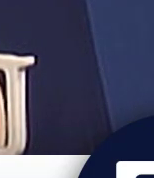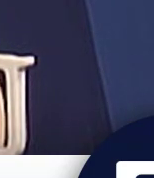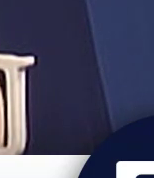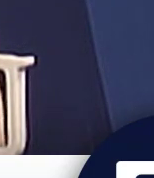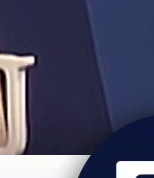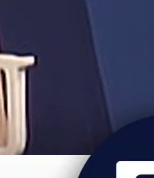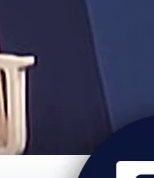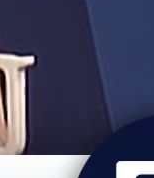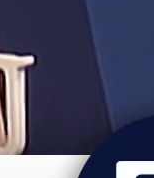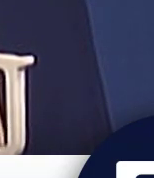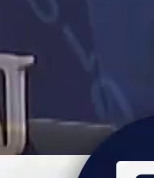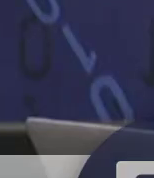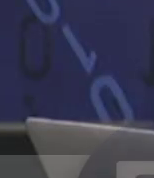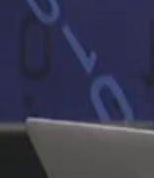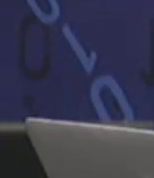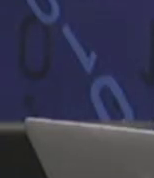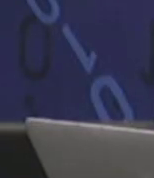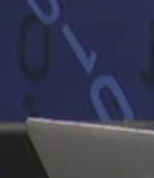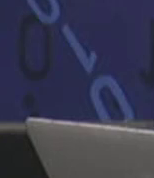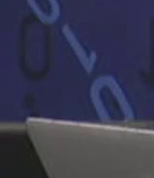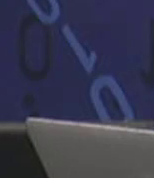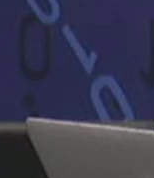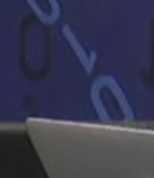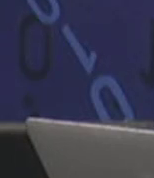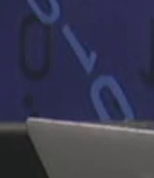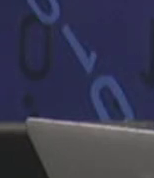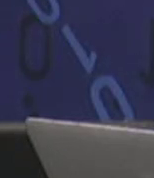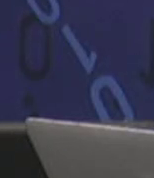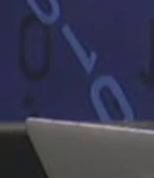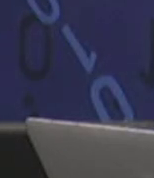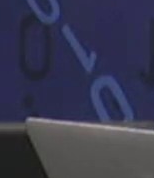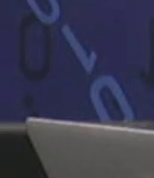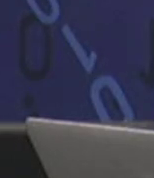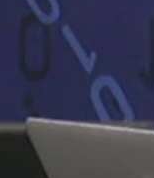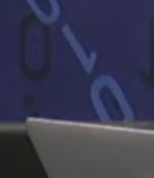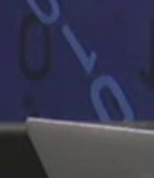presidente. Bueno, porque a ver, ciertamente vamos a ver entonces si es tan serio esto de la rifa.